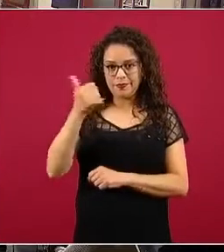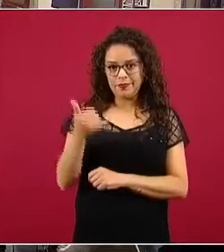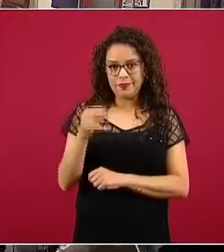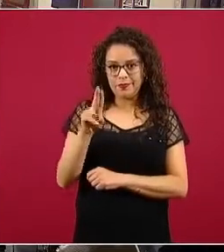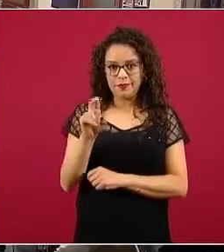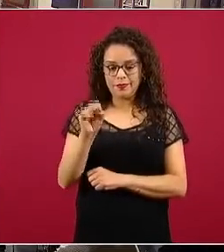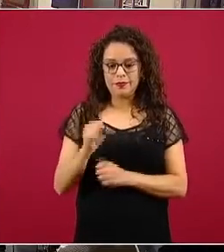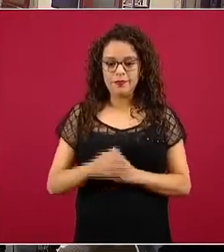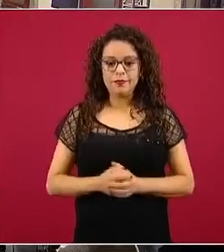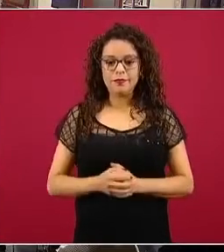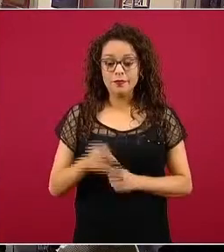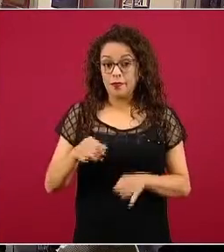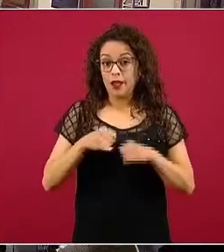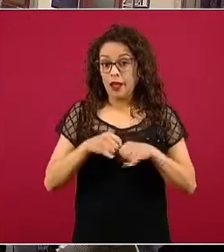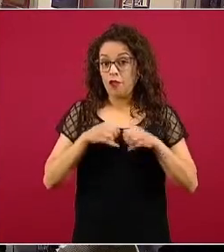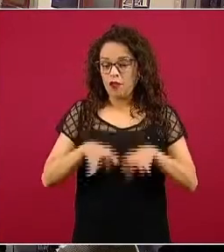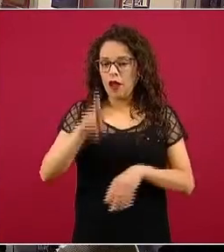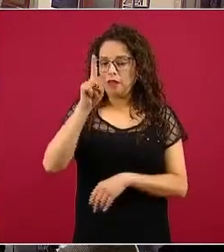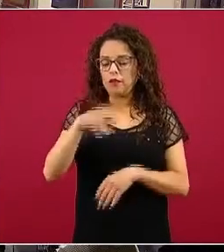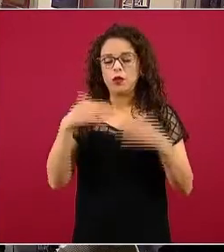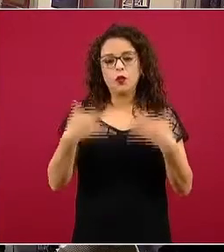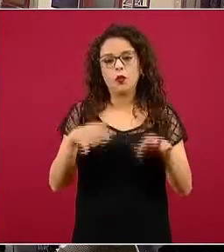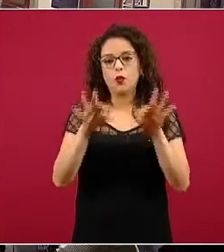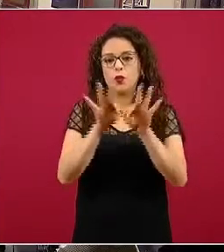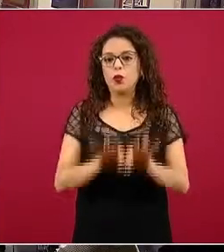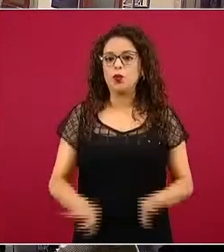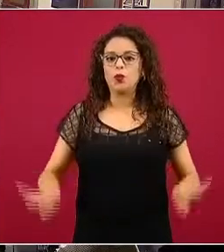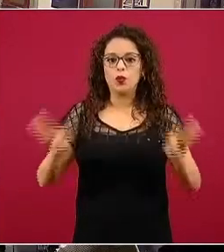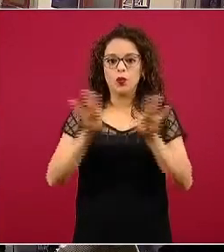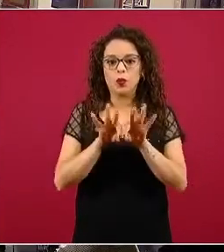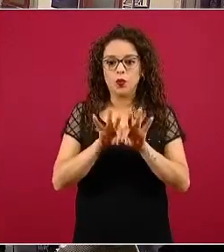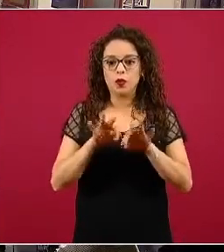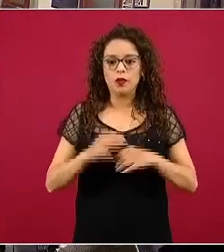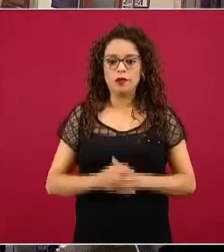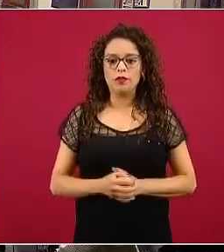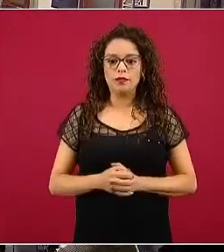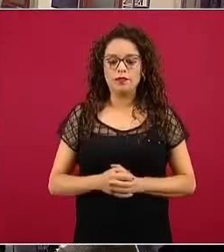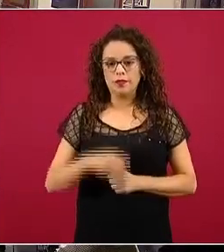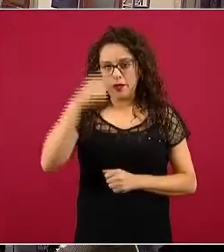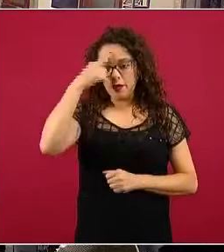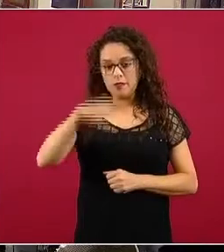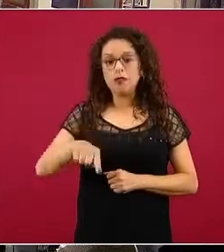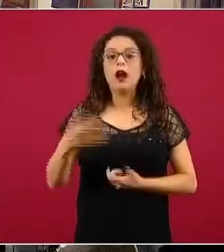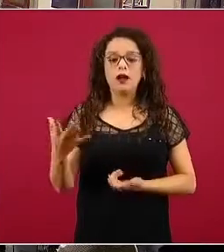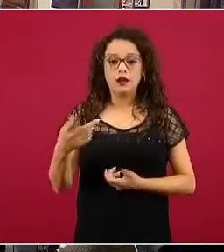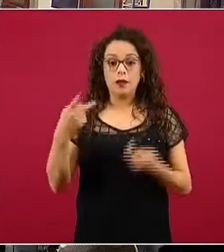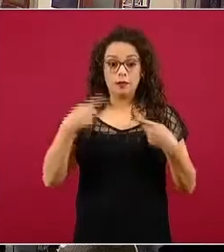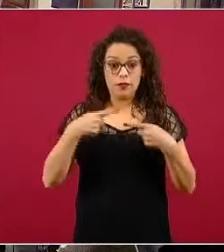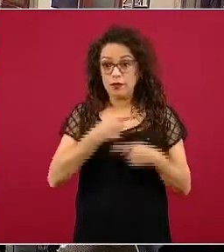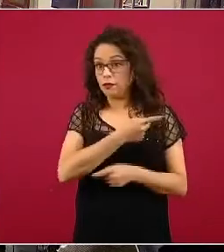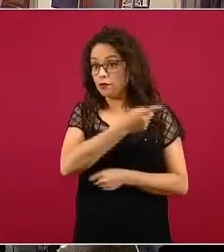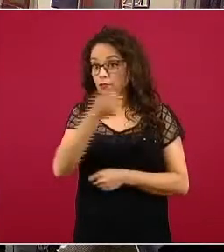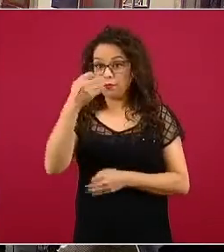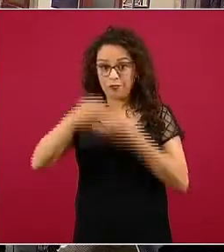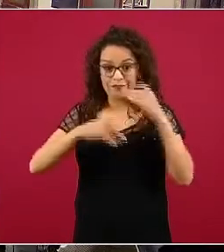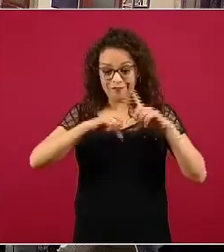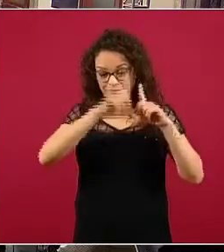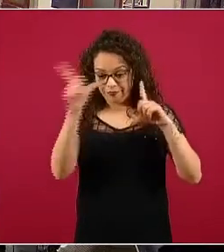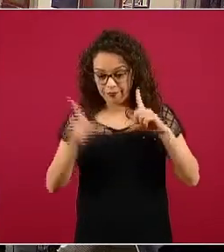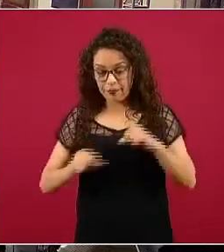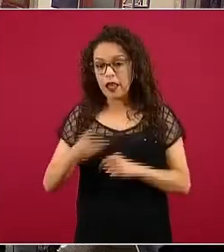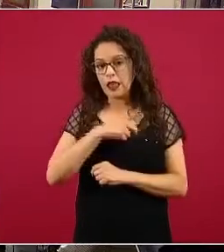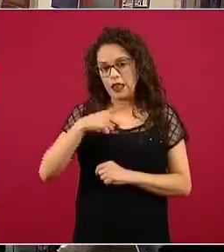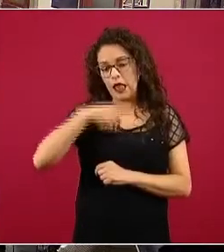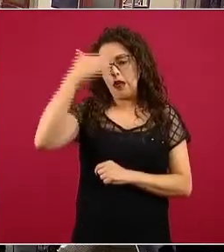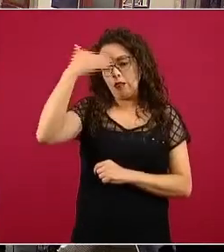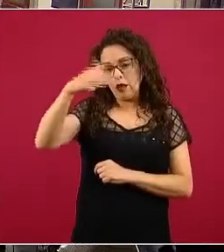Información muy importante, no solamente para informar a la población de todas estas estrategias